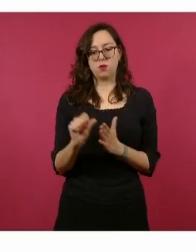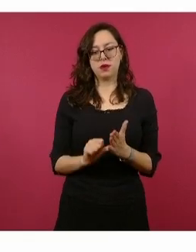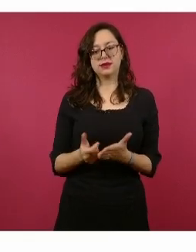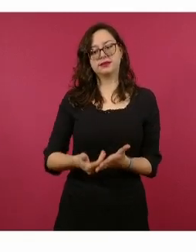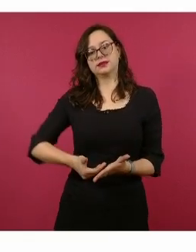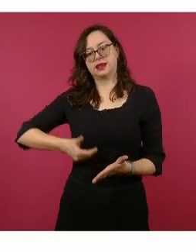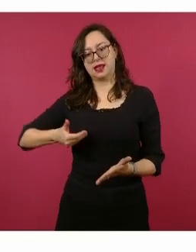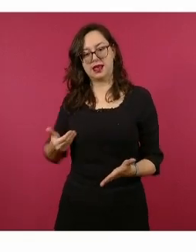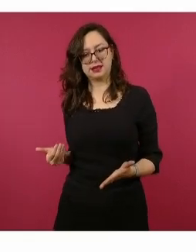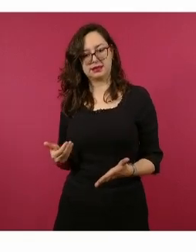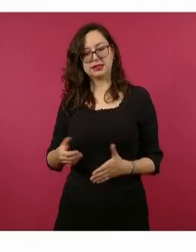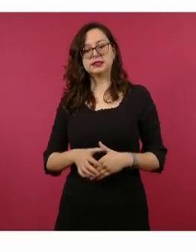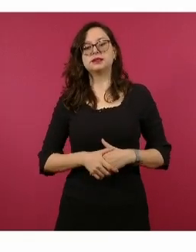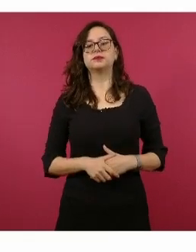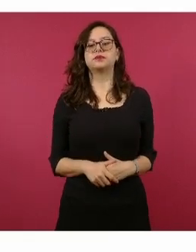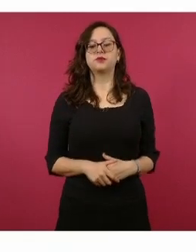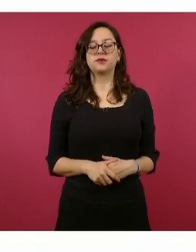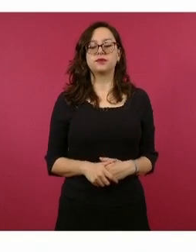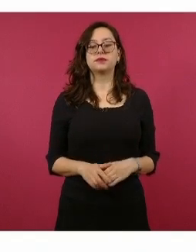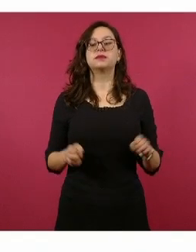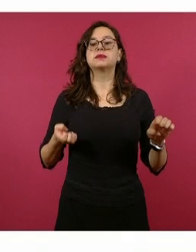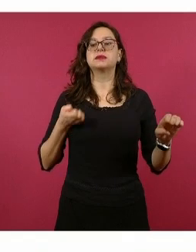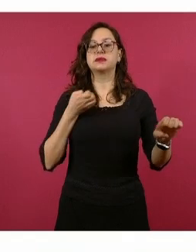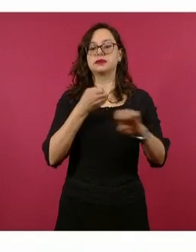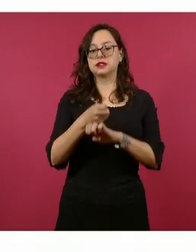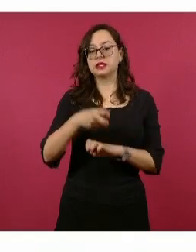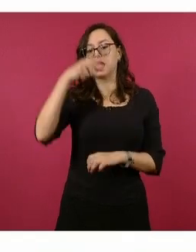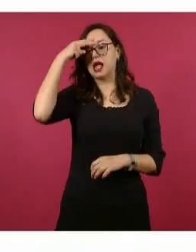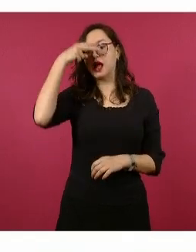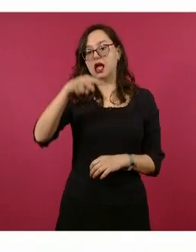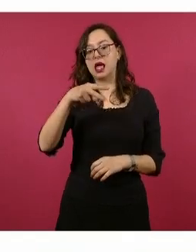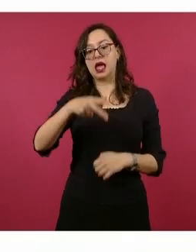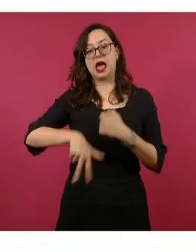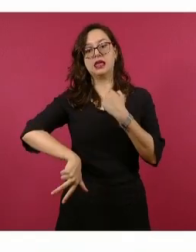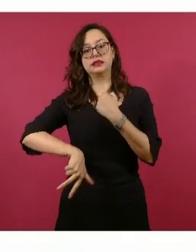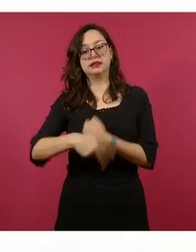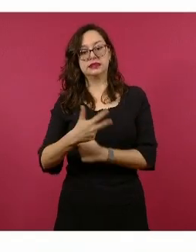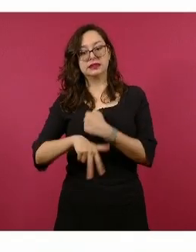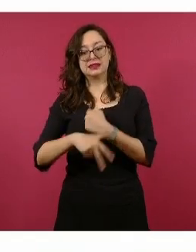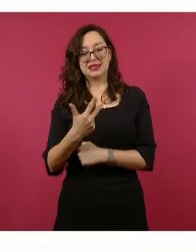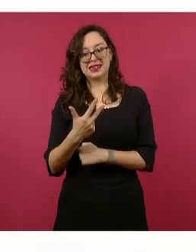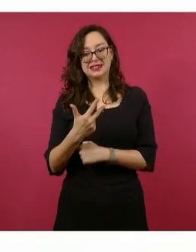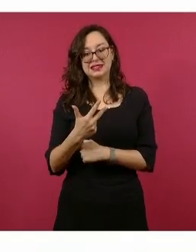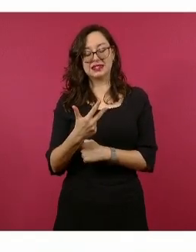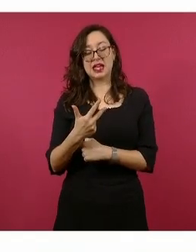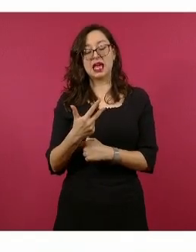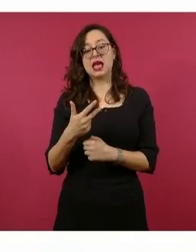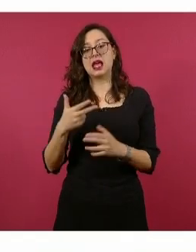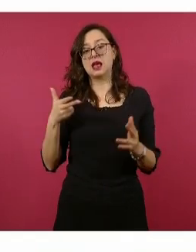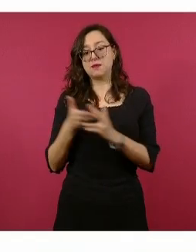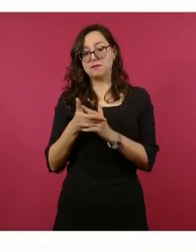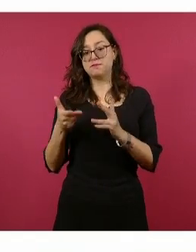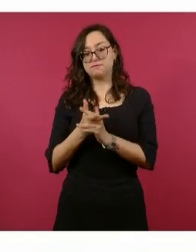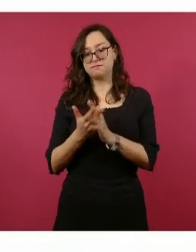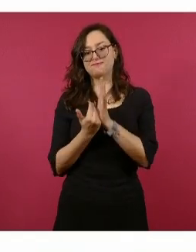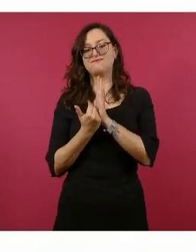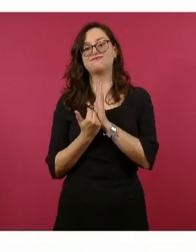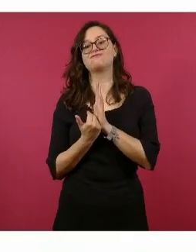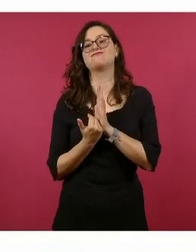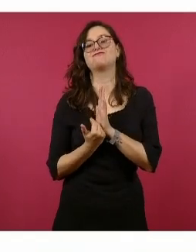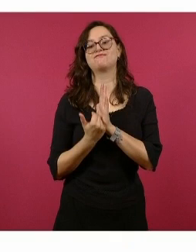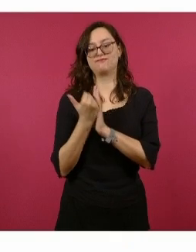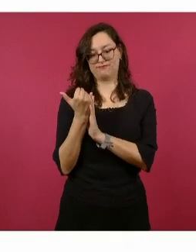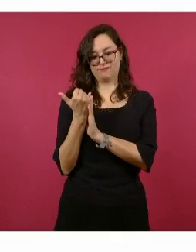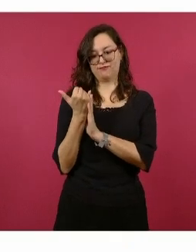Adelante. En el caso del Estado de México, fueron 13 homicidios más que el mes de abril. Adelante.